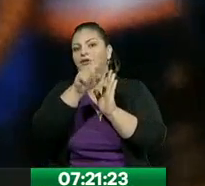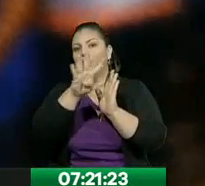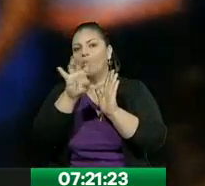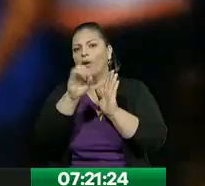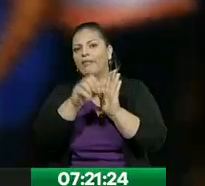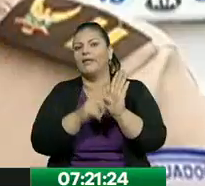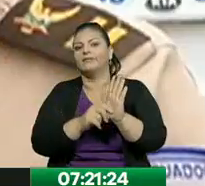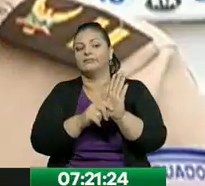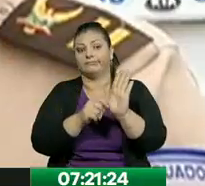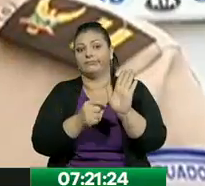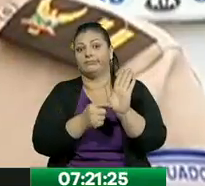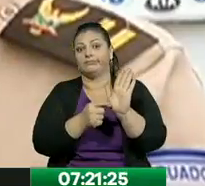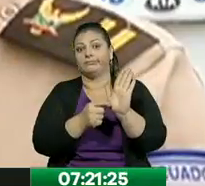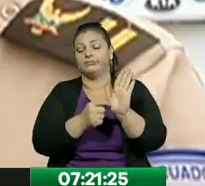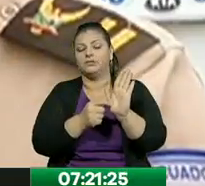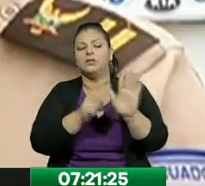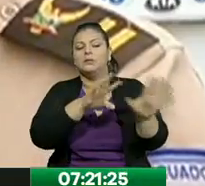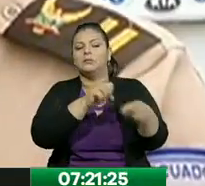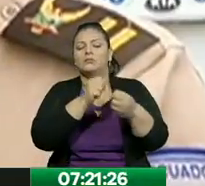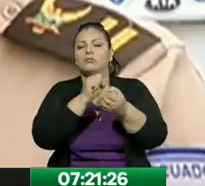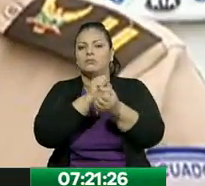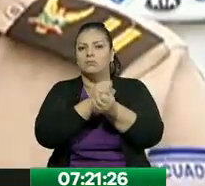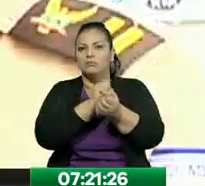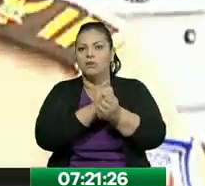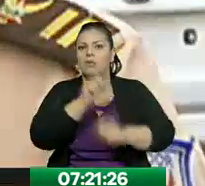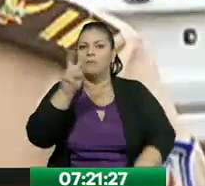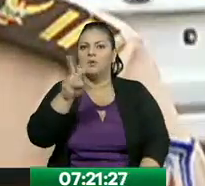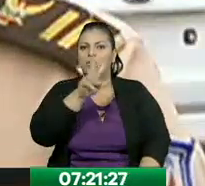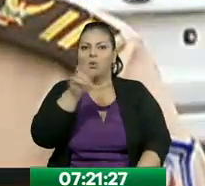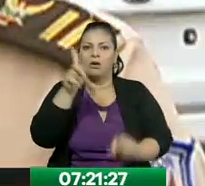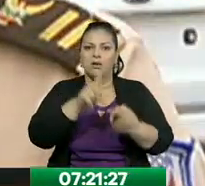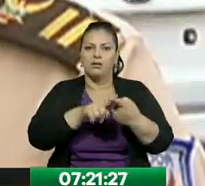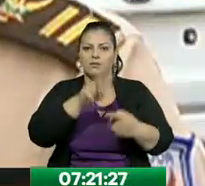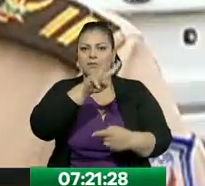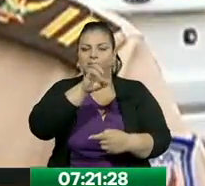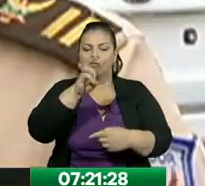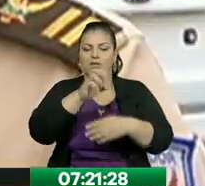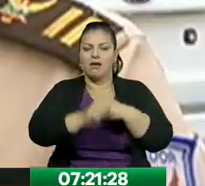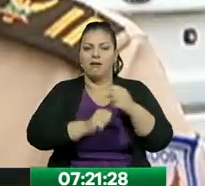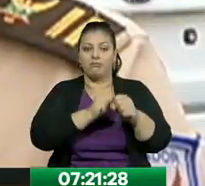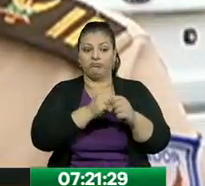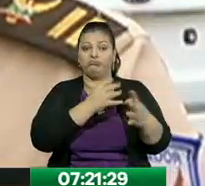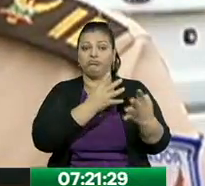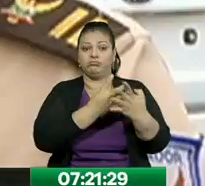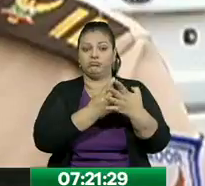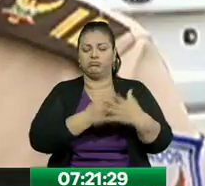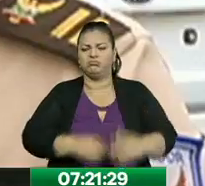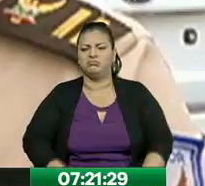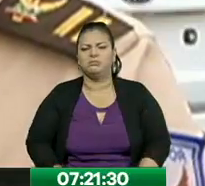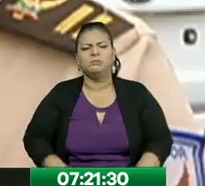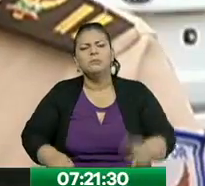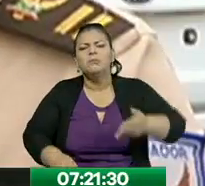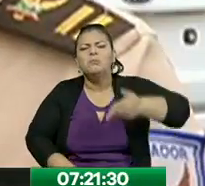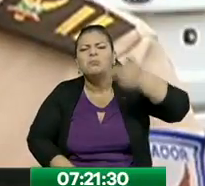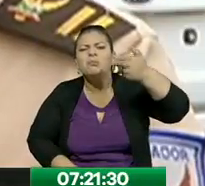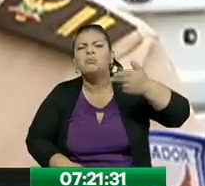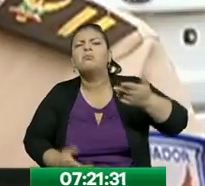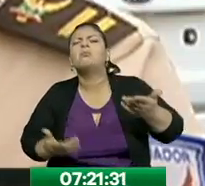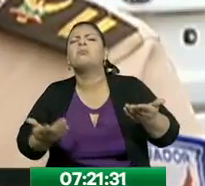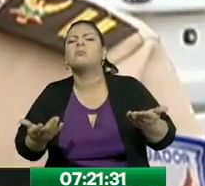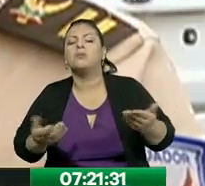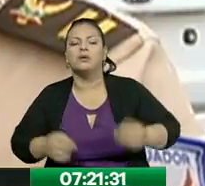Penal. Posiblemente el móvil sea venganza, posiblemente. Los que fueron víctimas, ellos se encontraban con las medidas